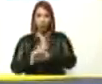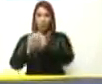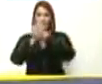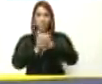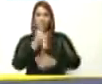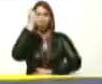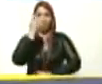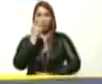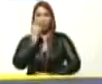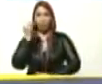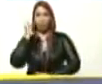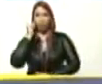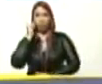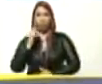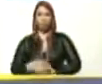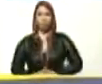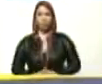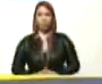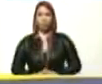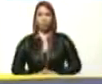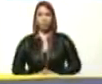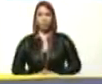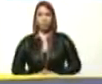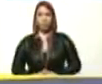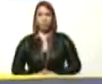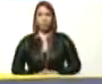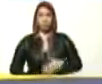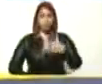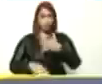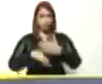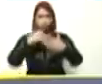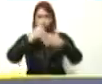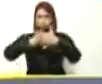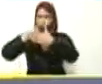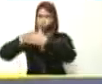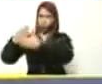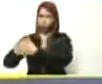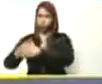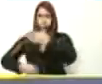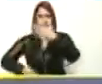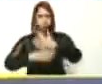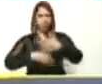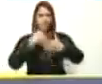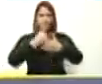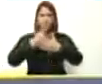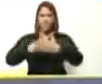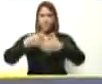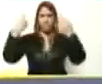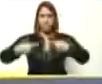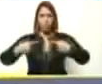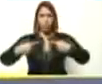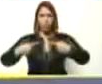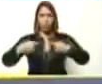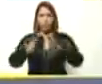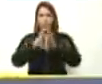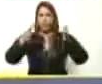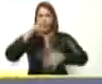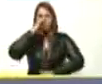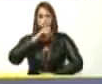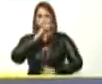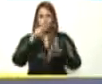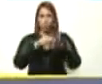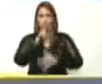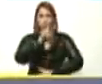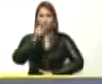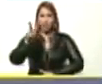diputados compañeras diputadas vamos al combate vamos a la batalla y vamos a un gran año 2022